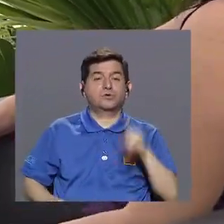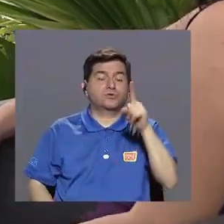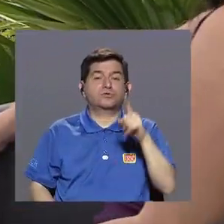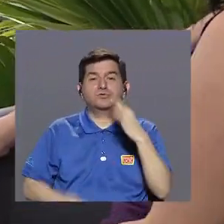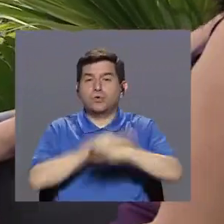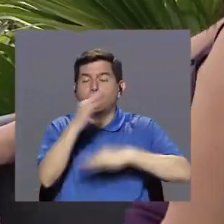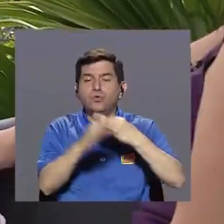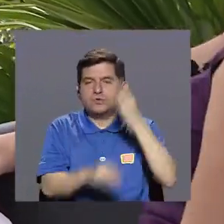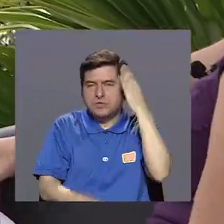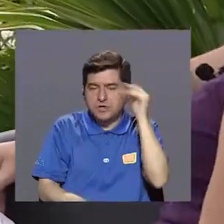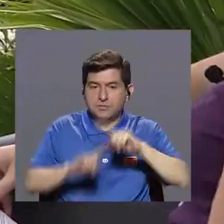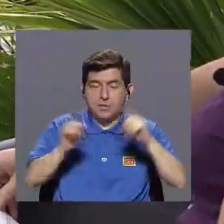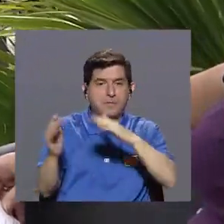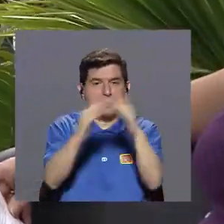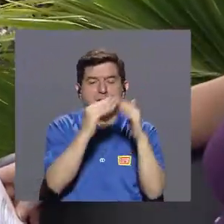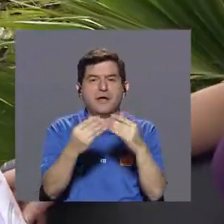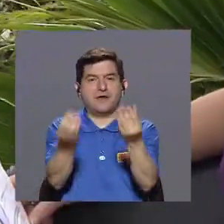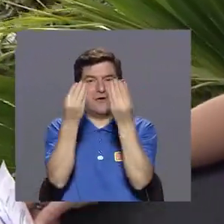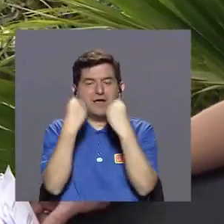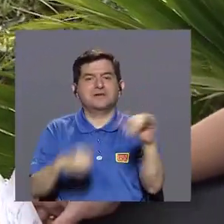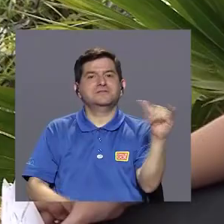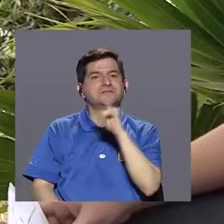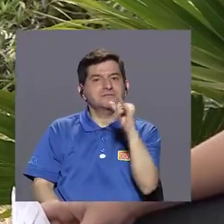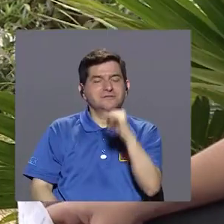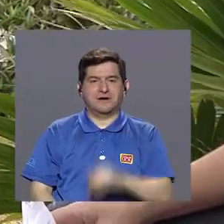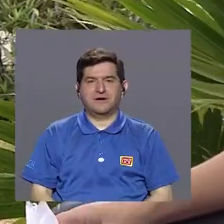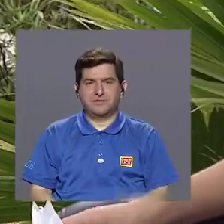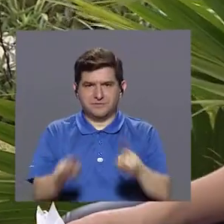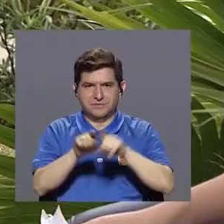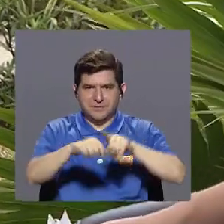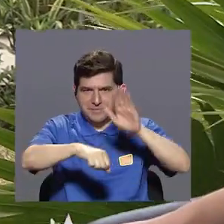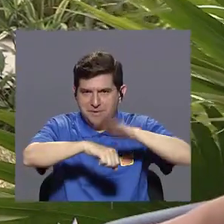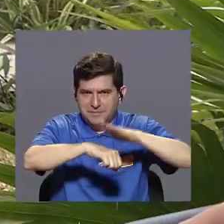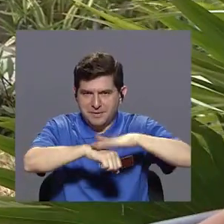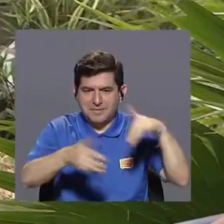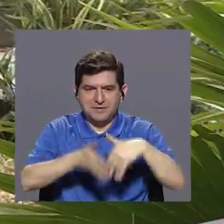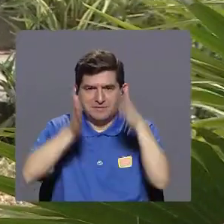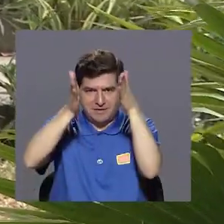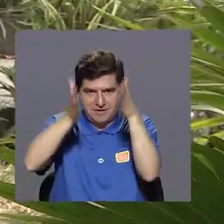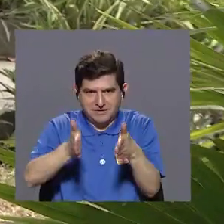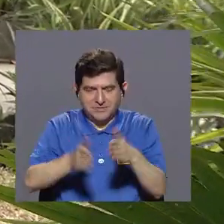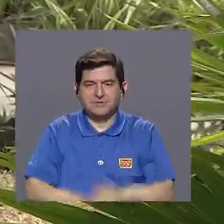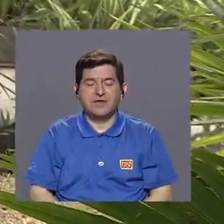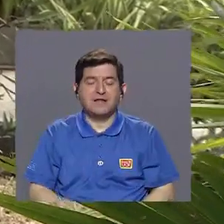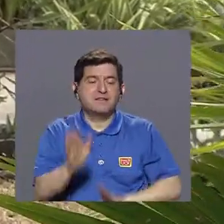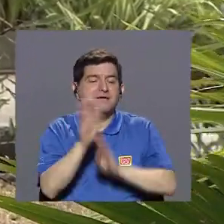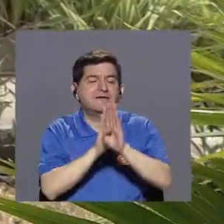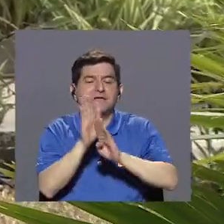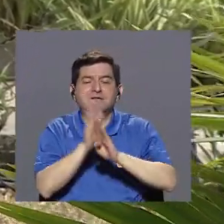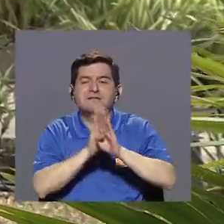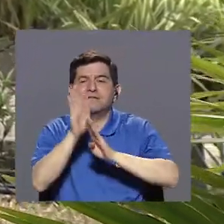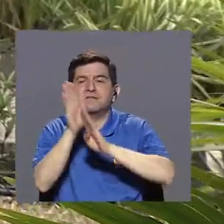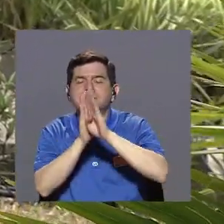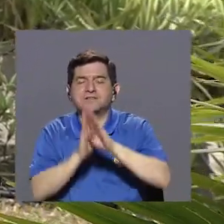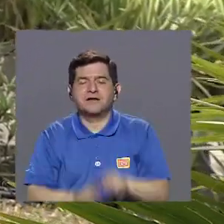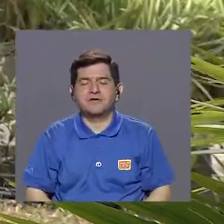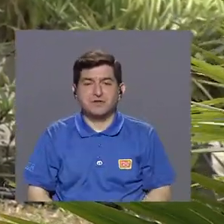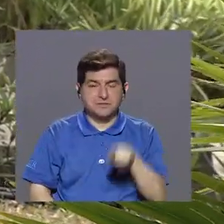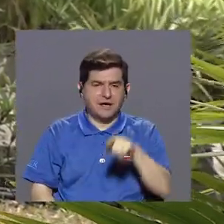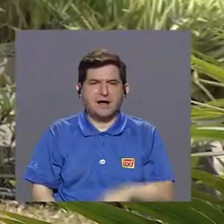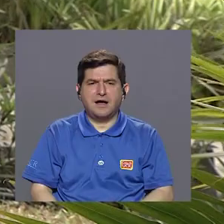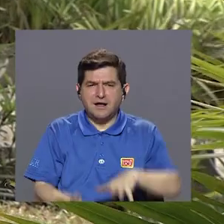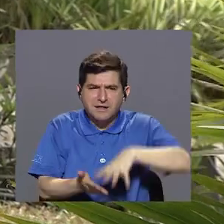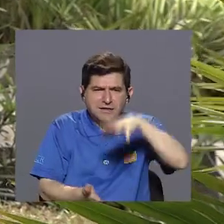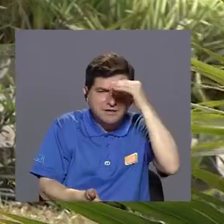un expertise, pero las comunidades nos enseñan y también facilita al estudiantado ese desarrollo